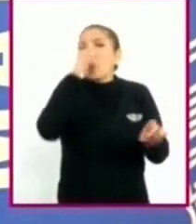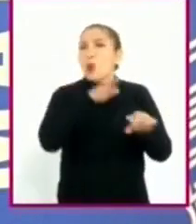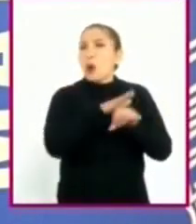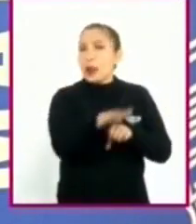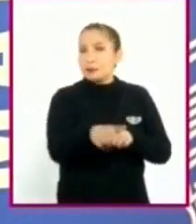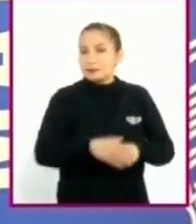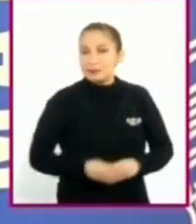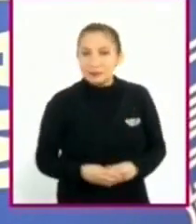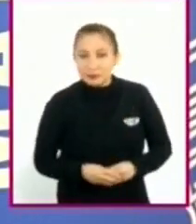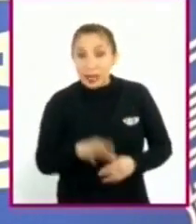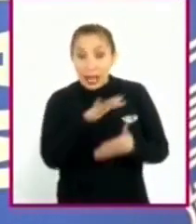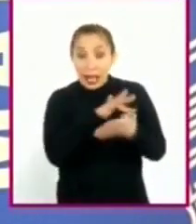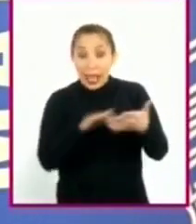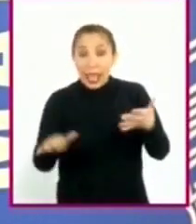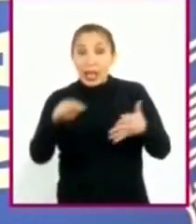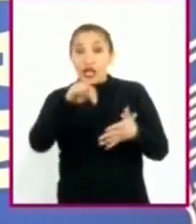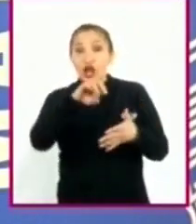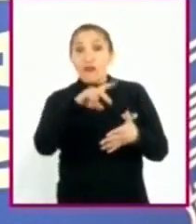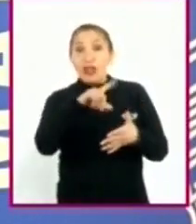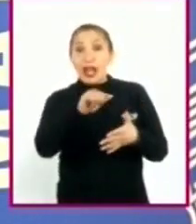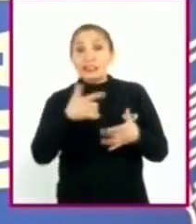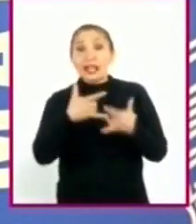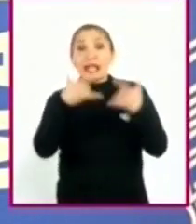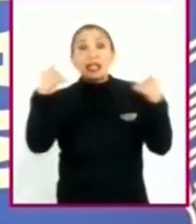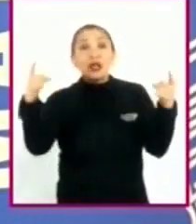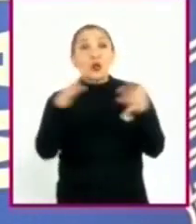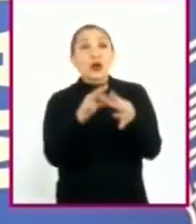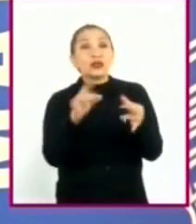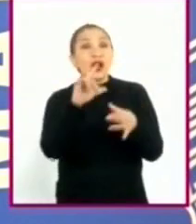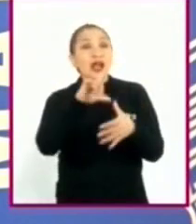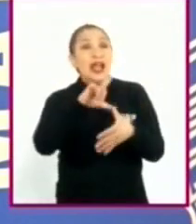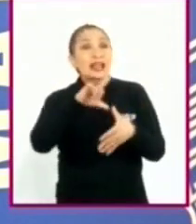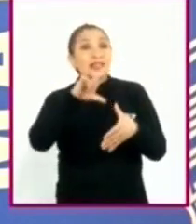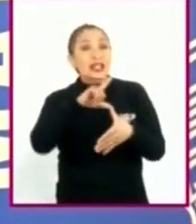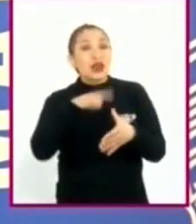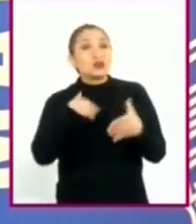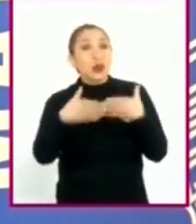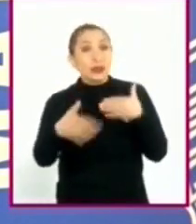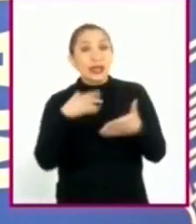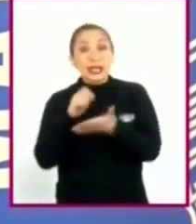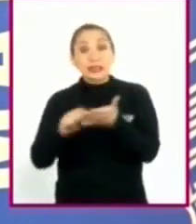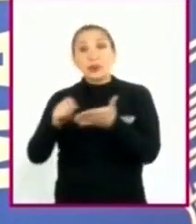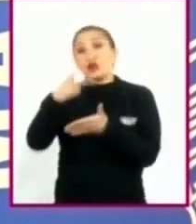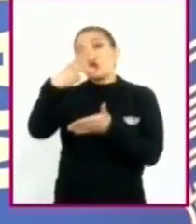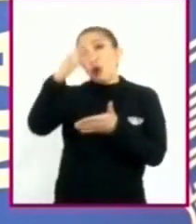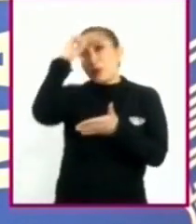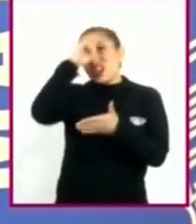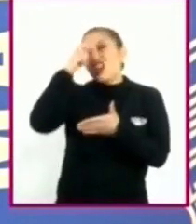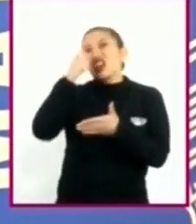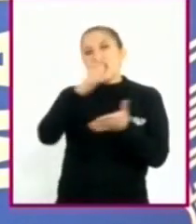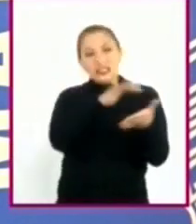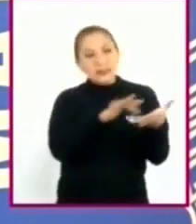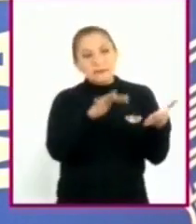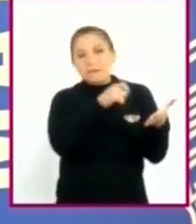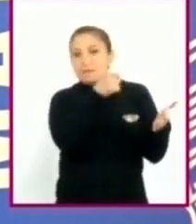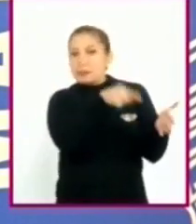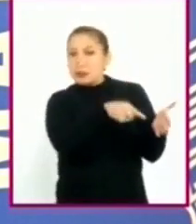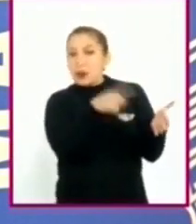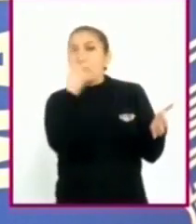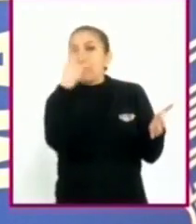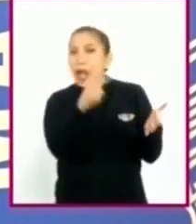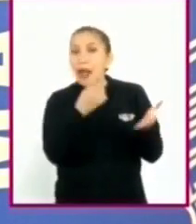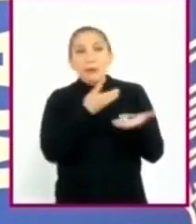es leer novelas y cuentos latinoamericanos contemporáneos y escribir un comentario sobre su lectura, con el fin